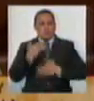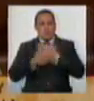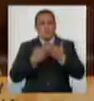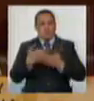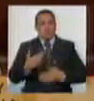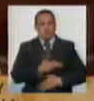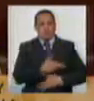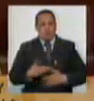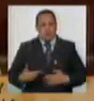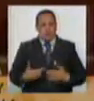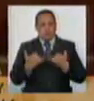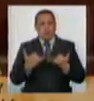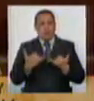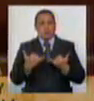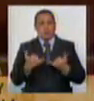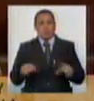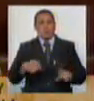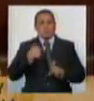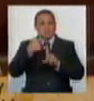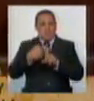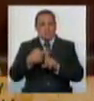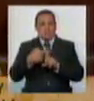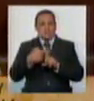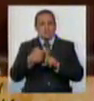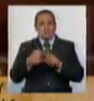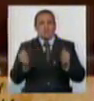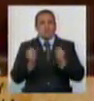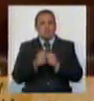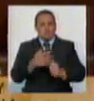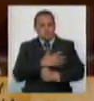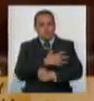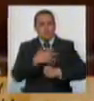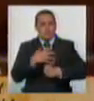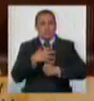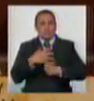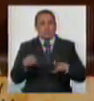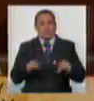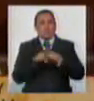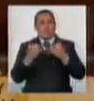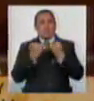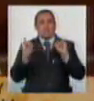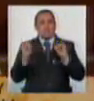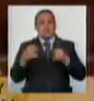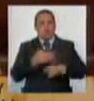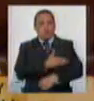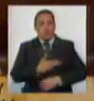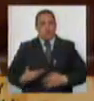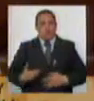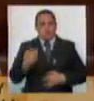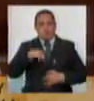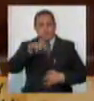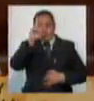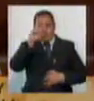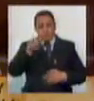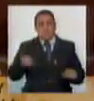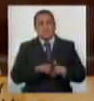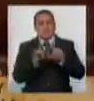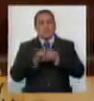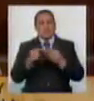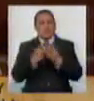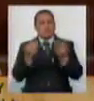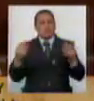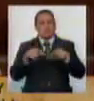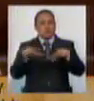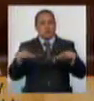este gobierno, sumando al fortalecimiento de la independencia de los poderes del Estado y de las